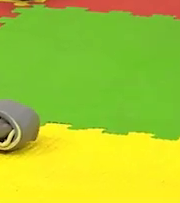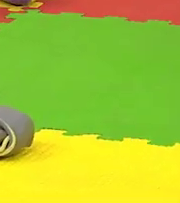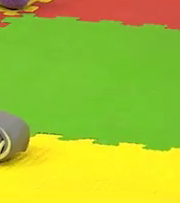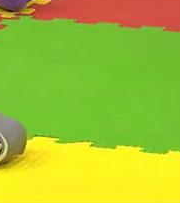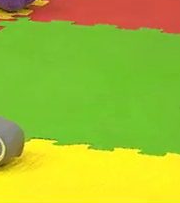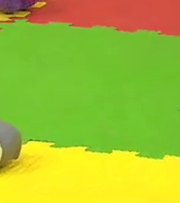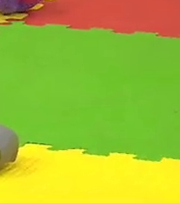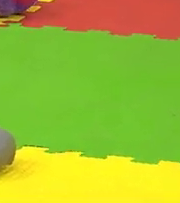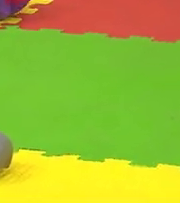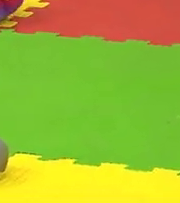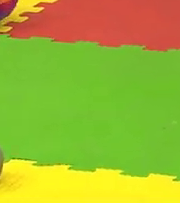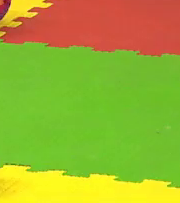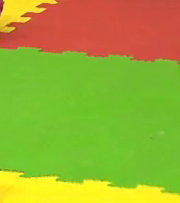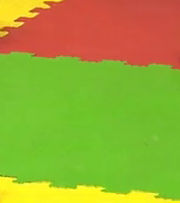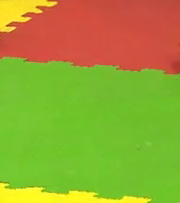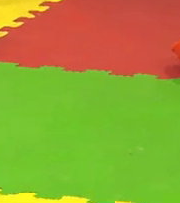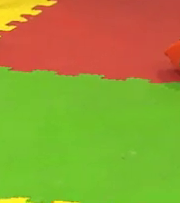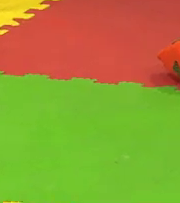hacia fuera